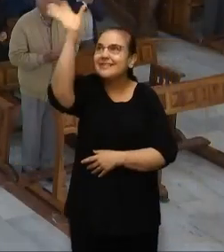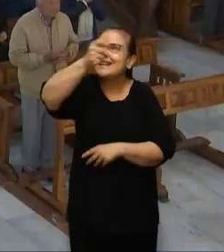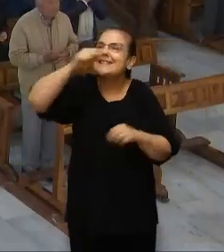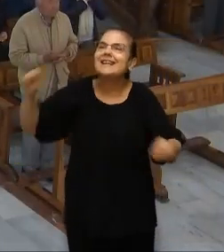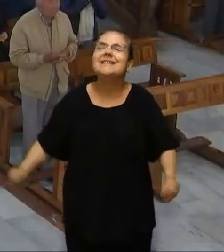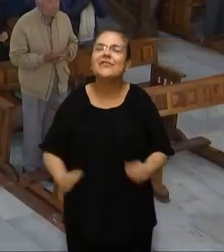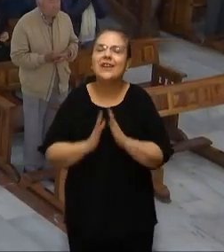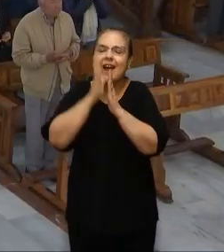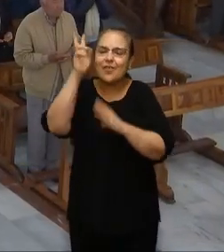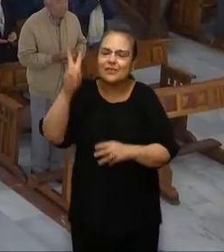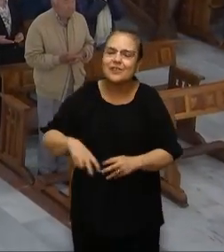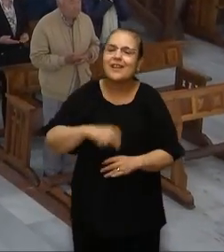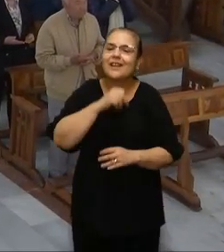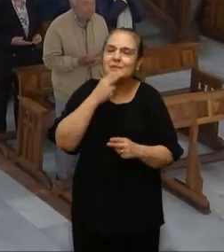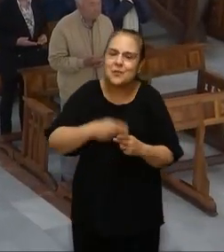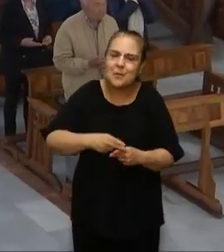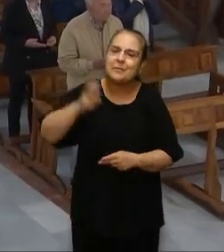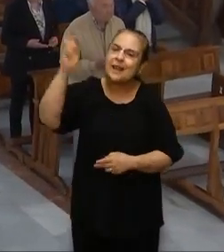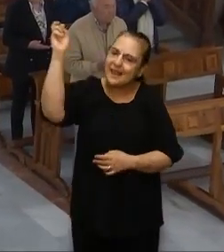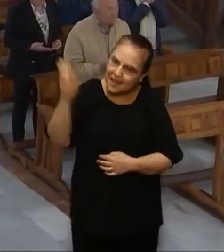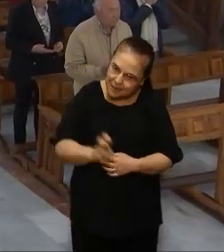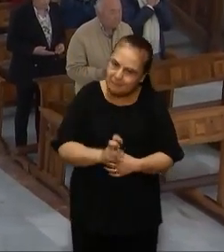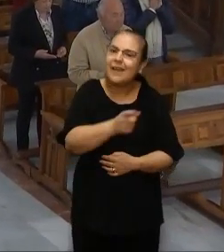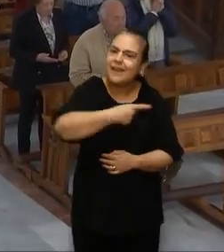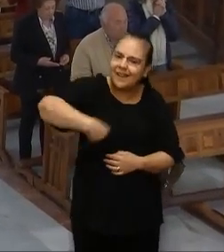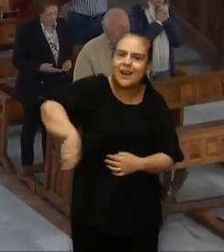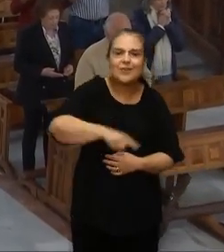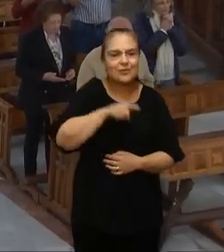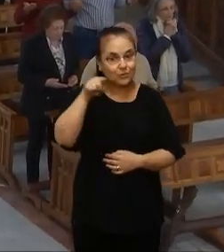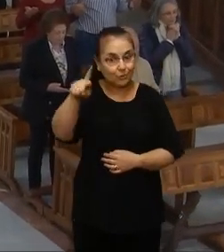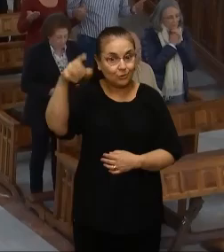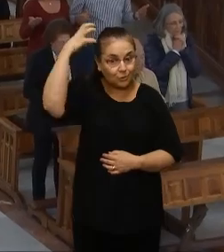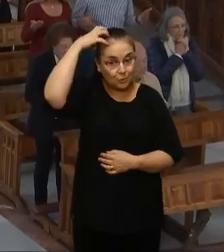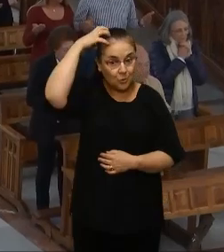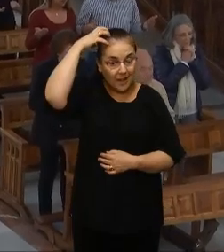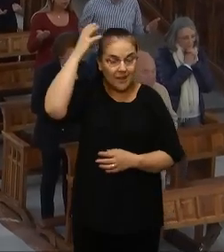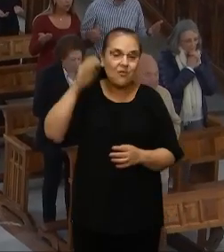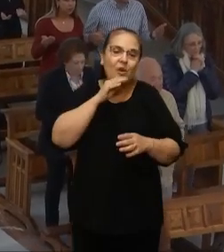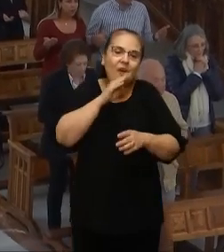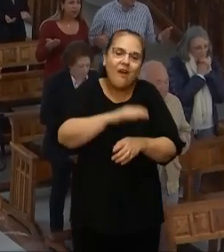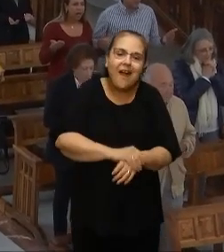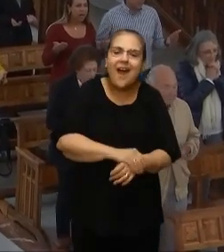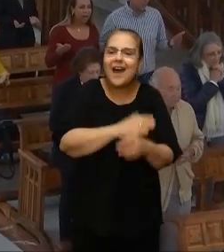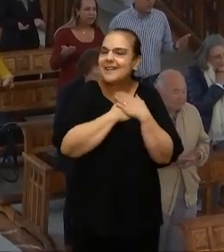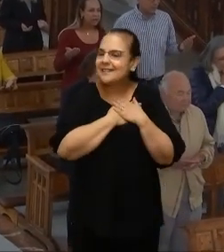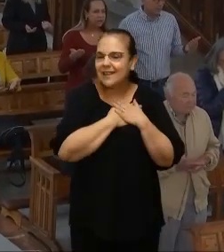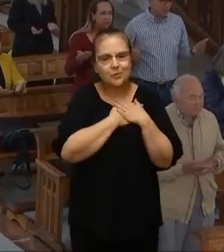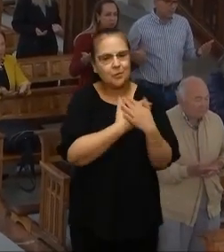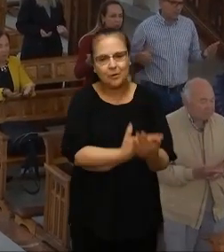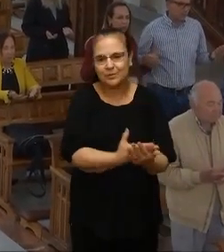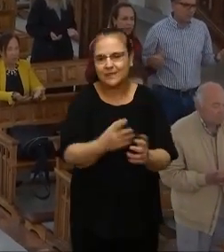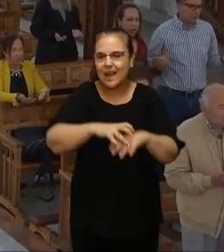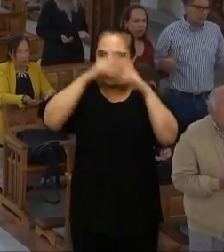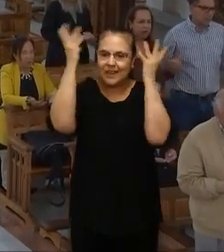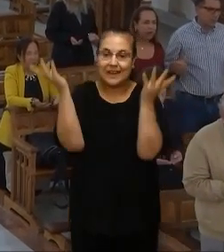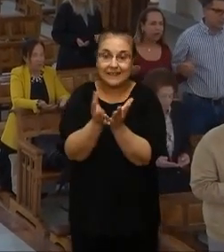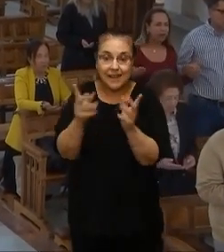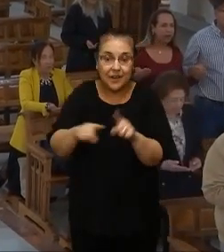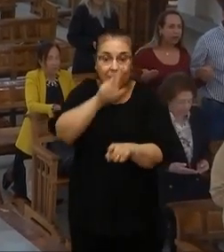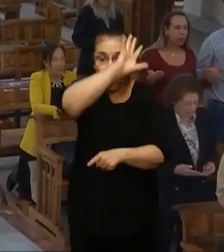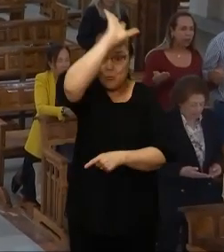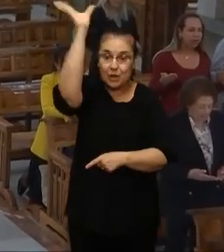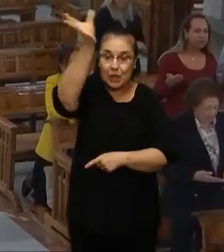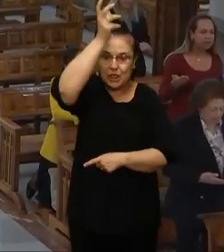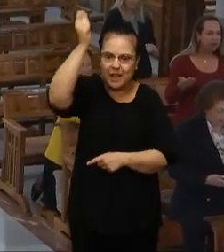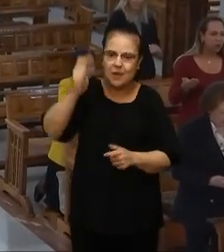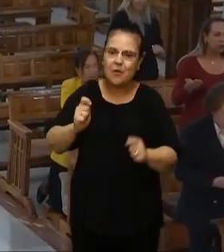cielo, santificado sea tu nombre. Venga a nosotros tu reino. Hágase tu voluntad en la